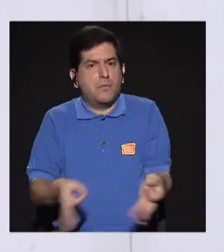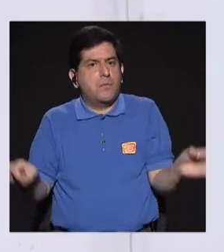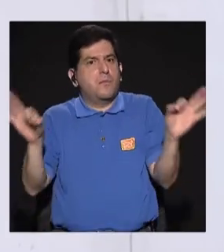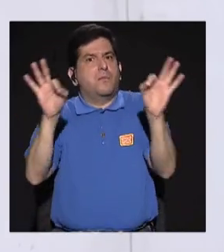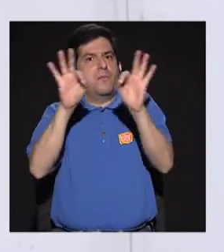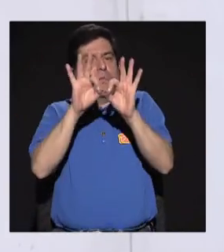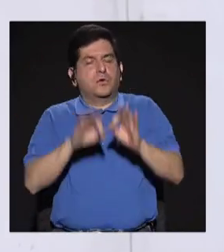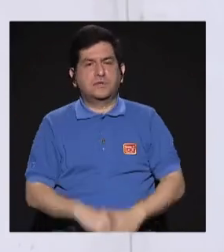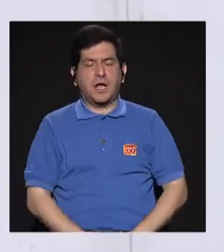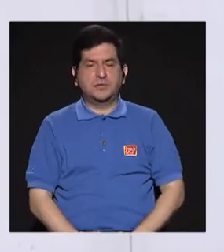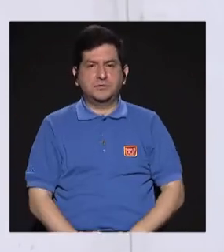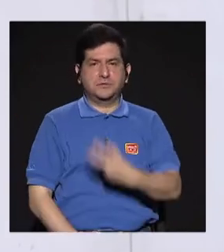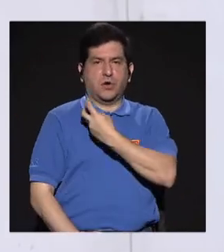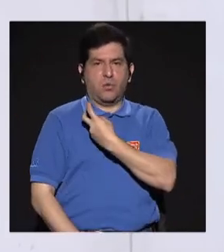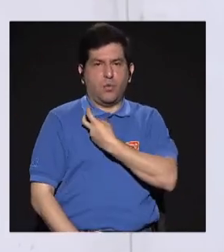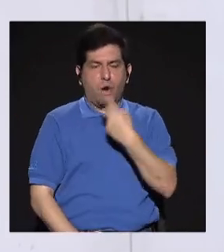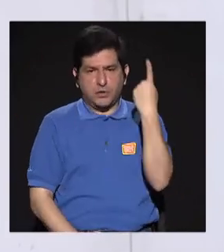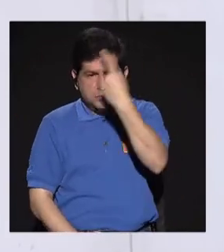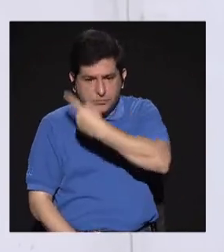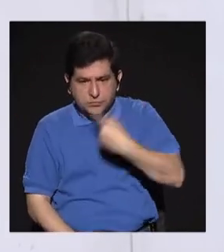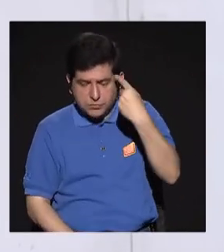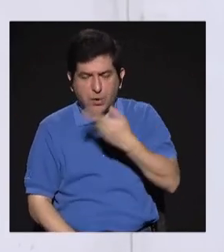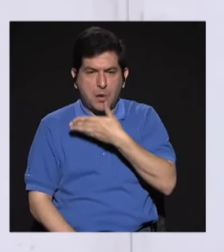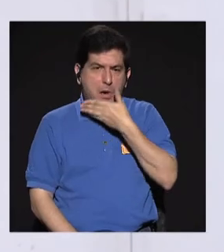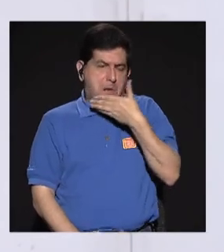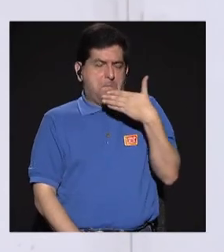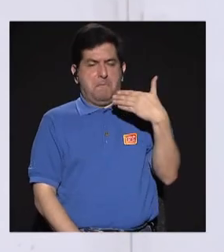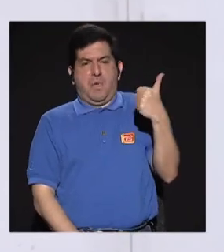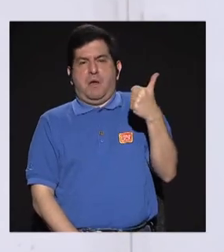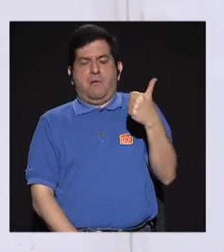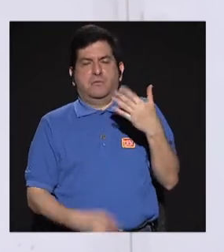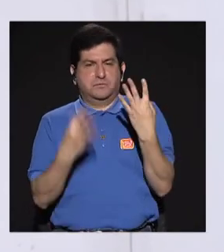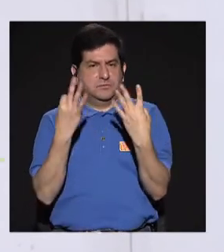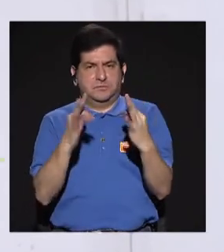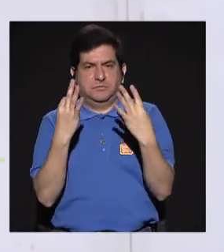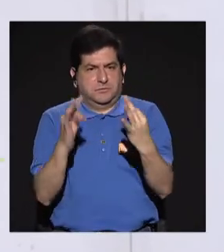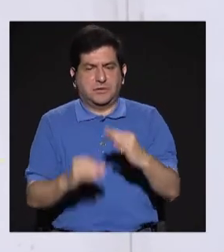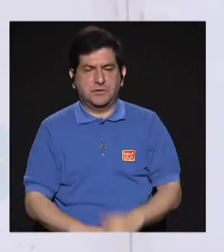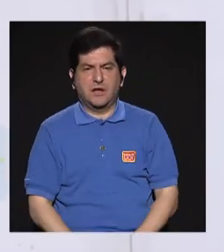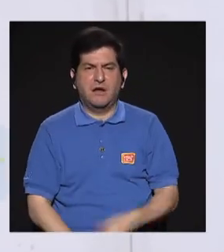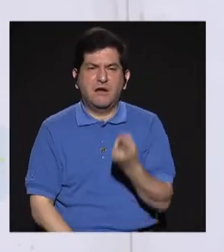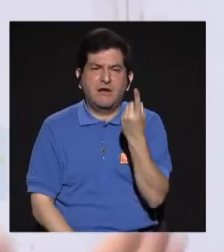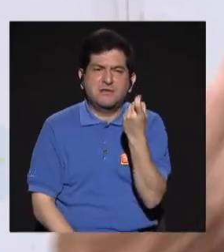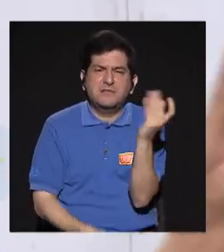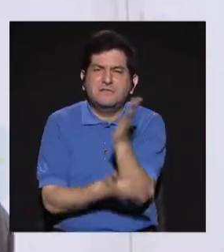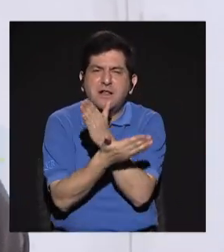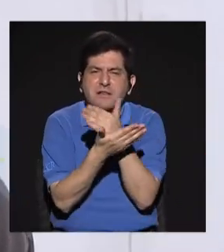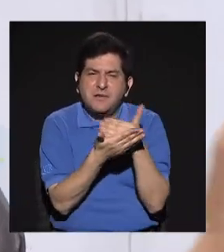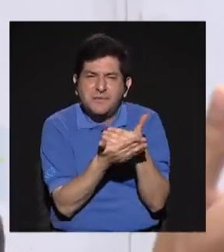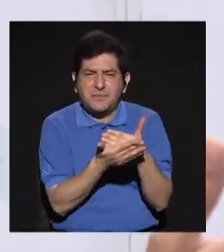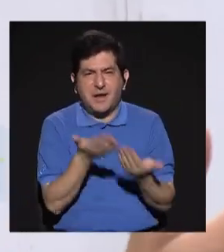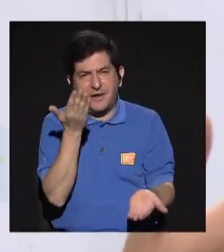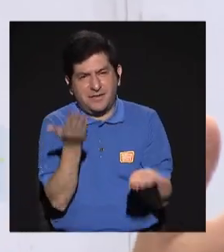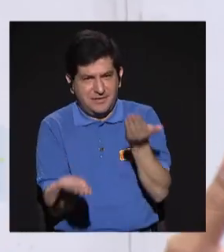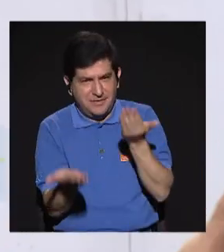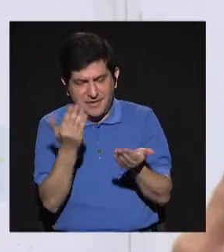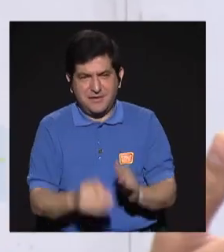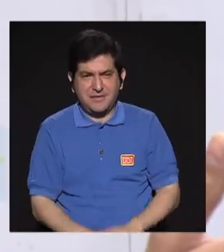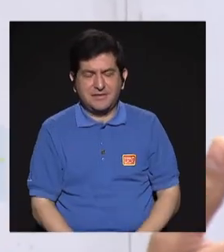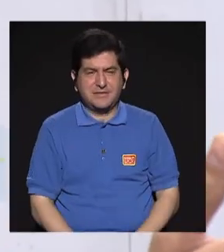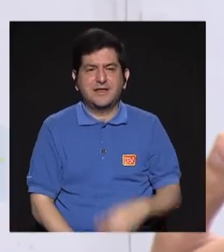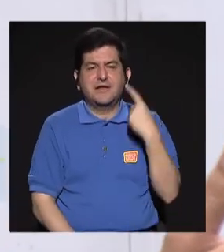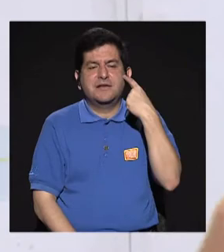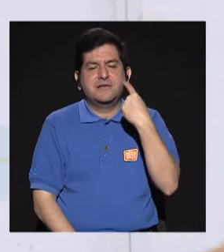indispensable que el cráneo esté en un buen estado o en lo mejor posible si tenemos por ejemplo si nos falta una parte